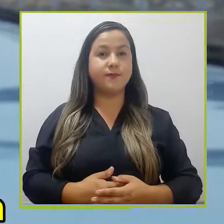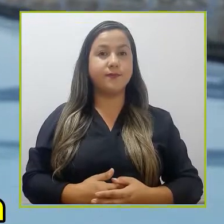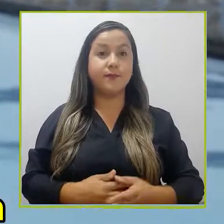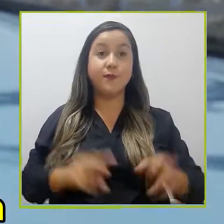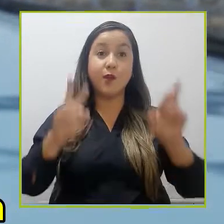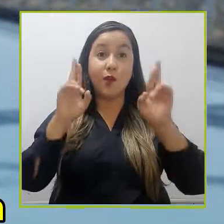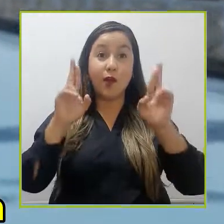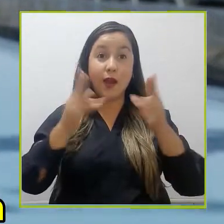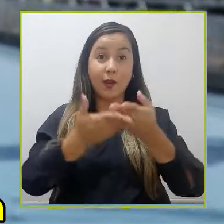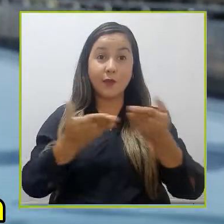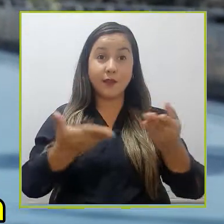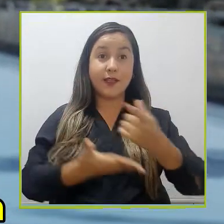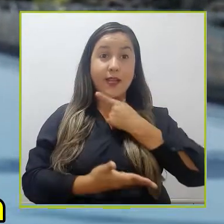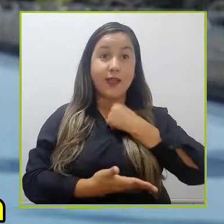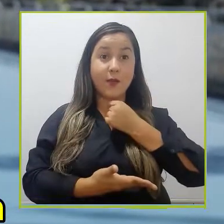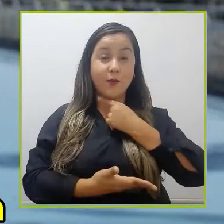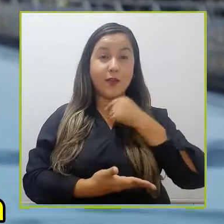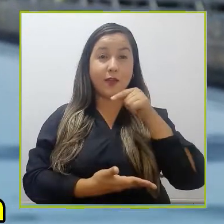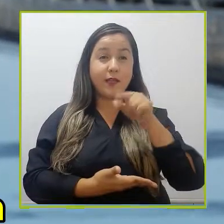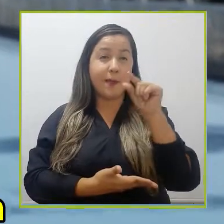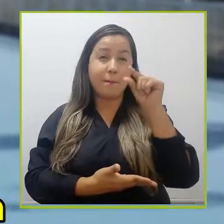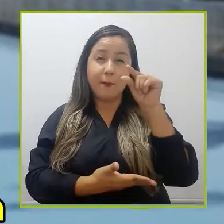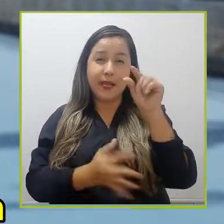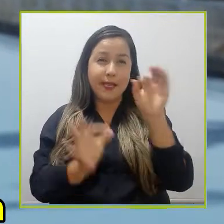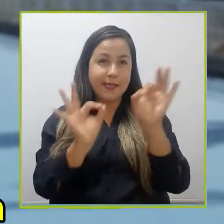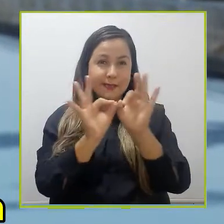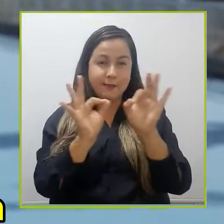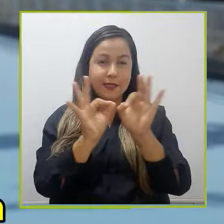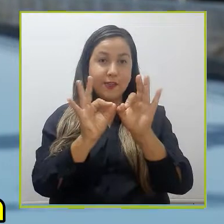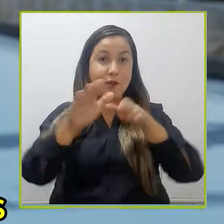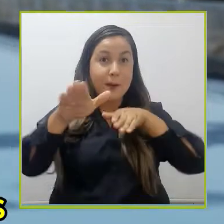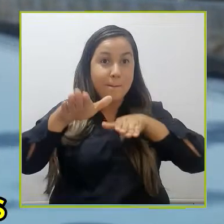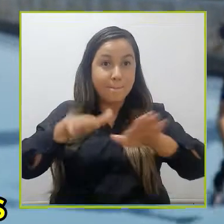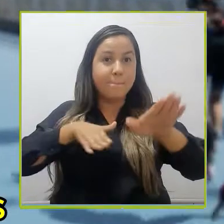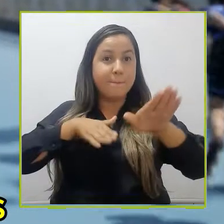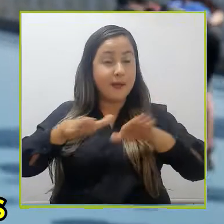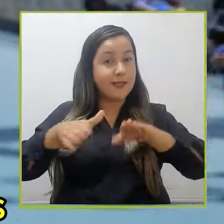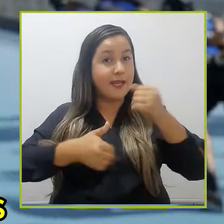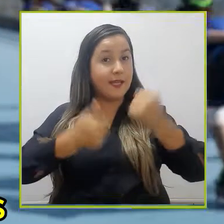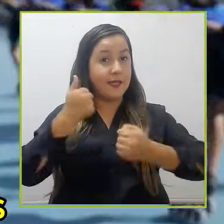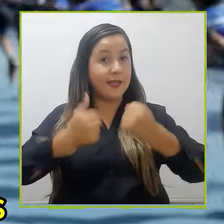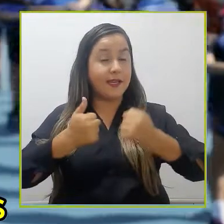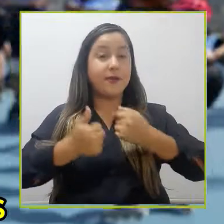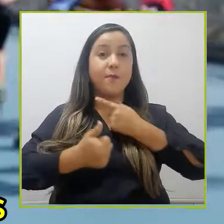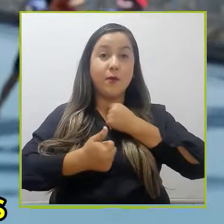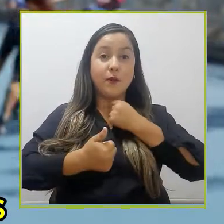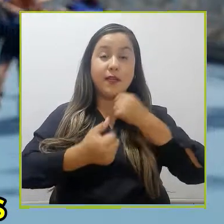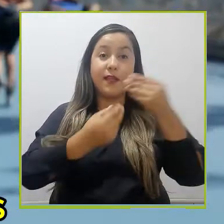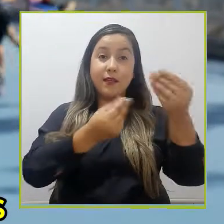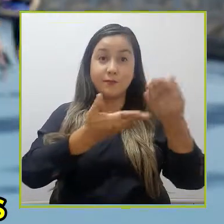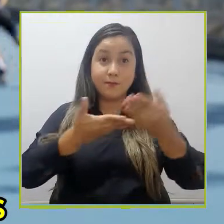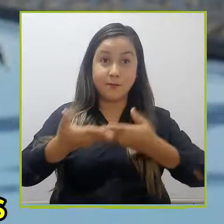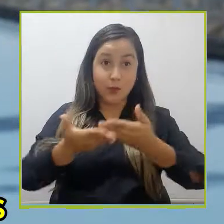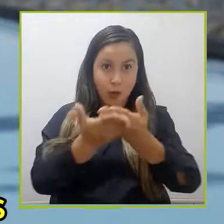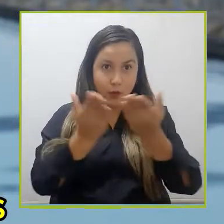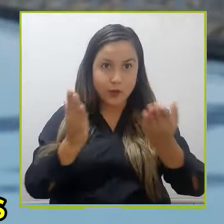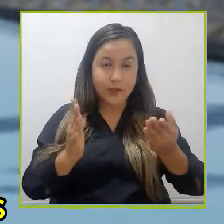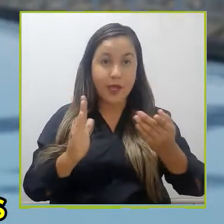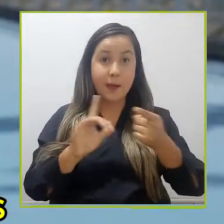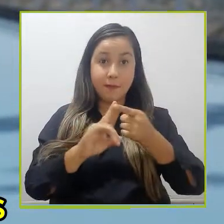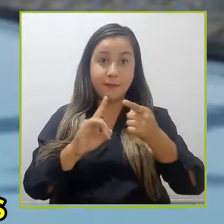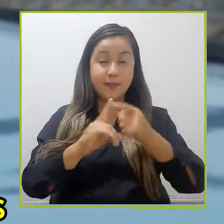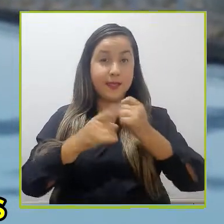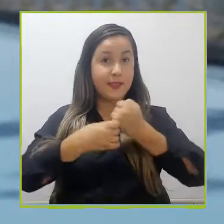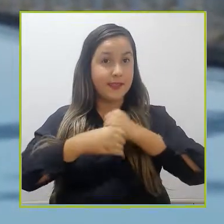Espero que les haya gustado esta pequeña pincelada de lo que es el patinaje de carrera, y me gustaría dejarlos invitados a todos ustedes a participar de los